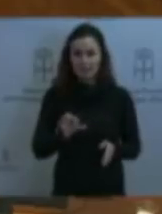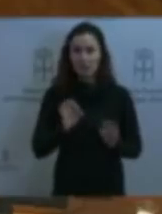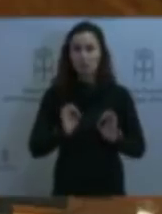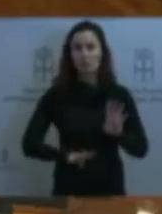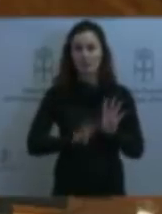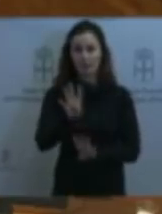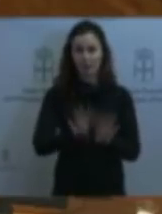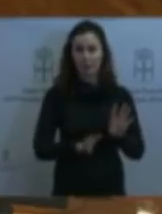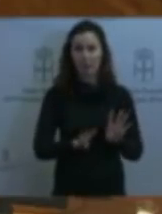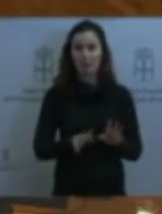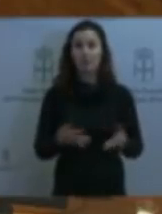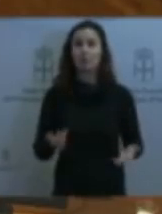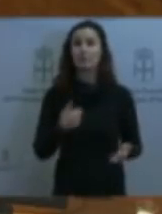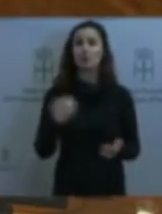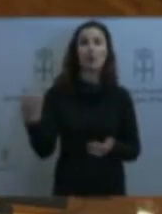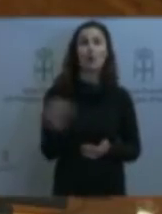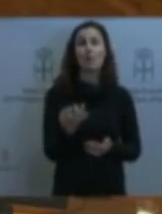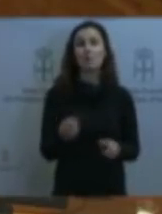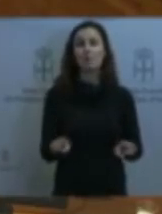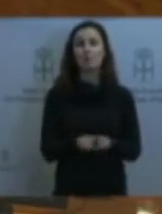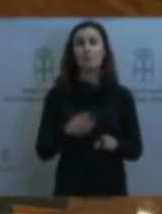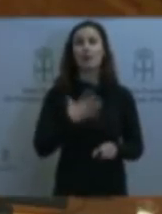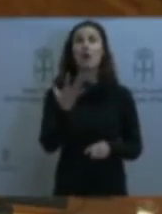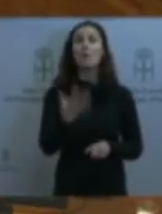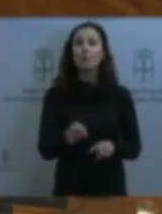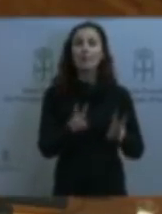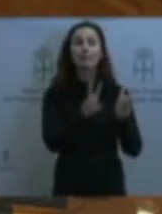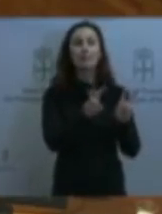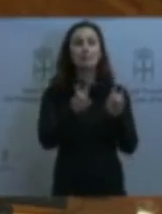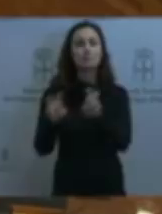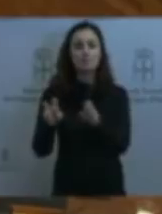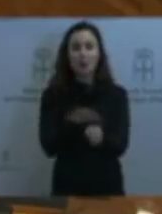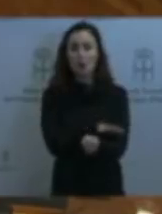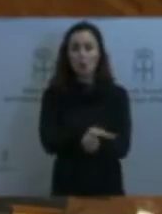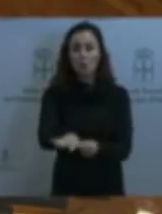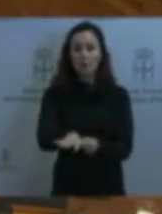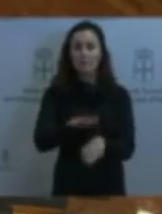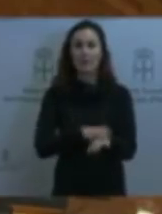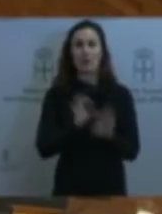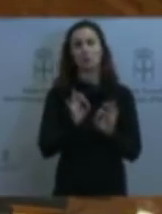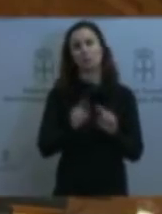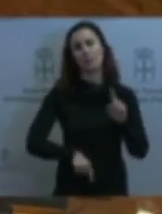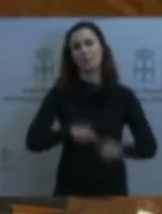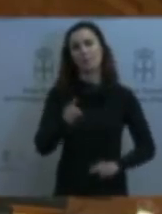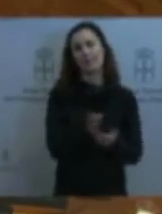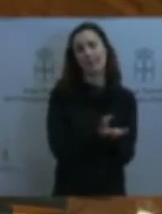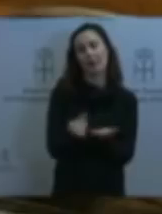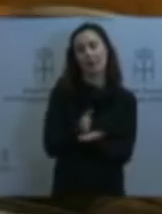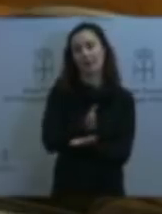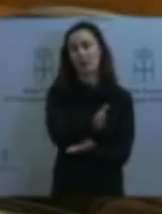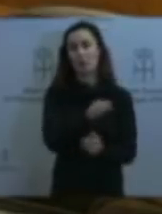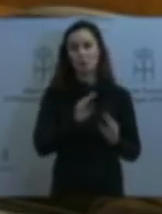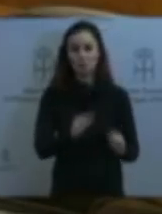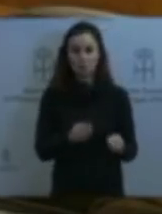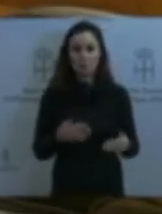las posibles cuestiones por donde usted pueda salir. Pero bueno, vamos allá. Lo primero, poner en contexto